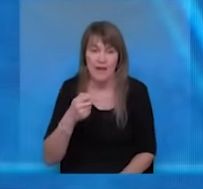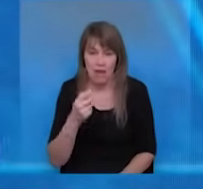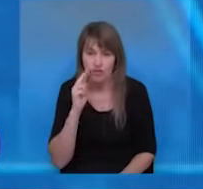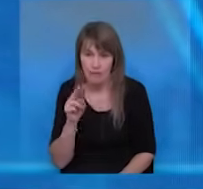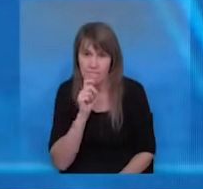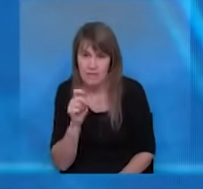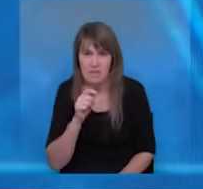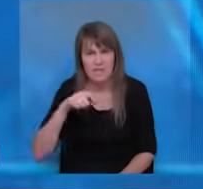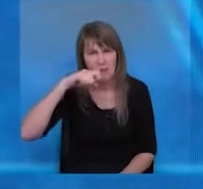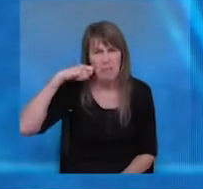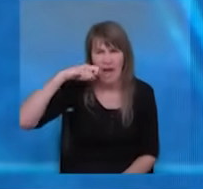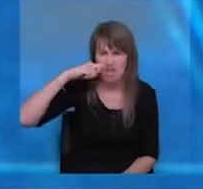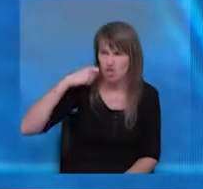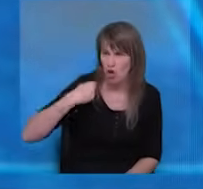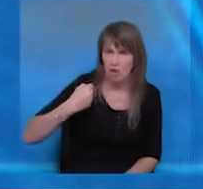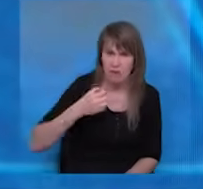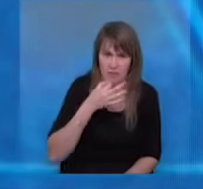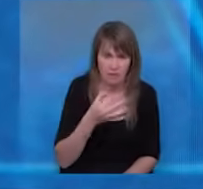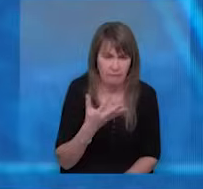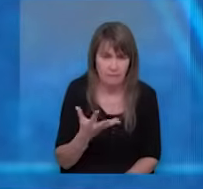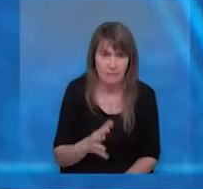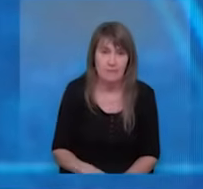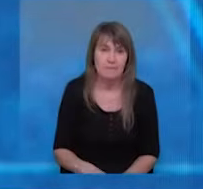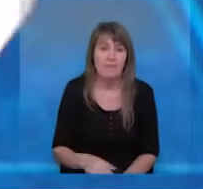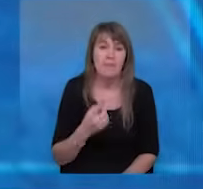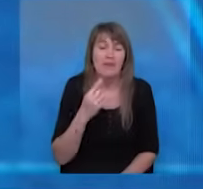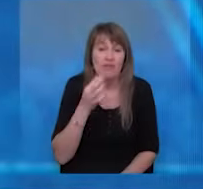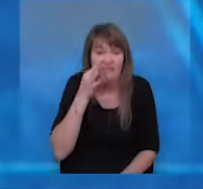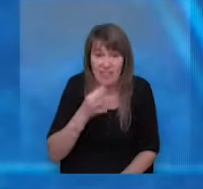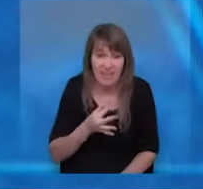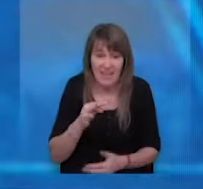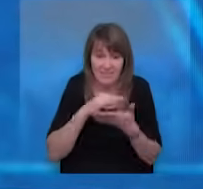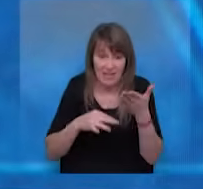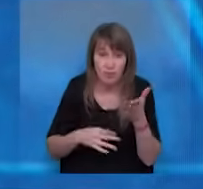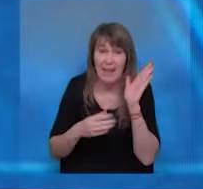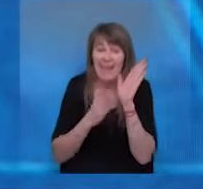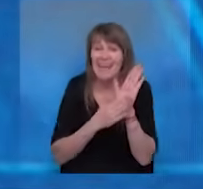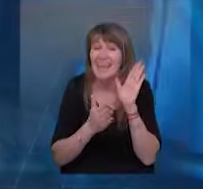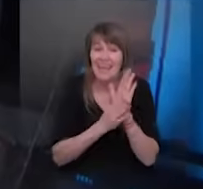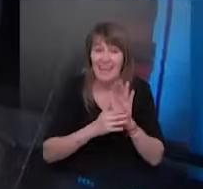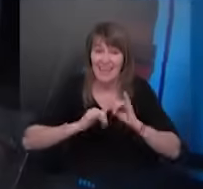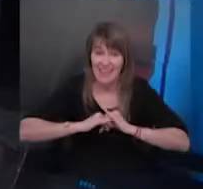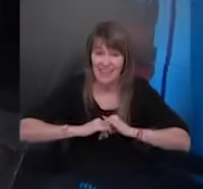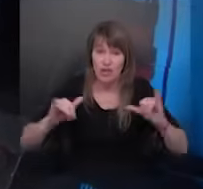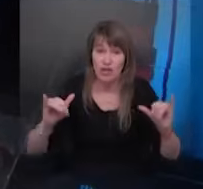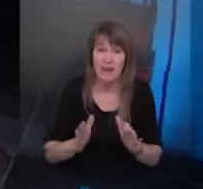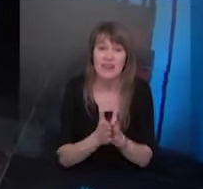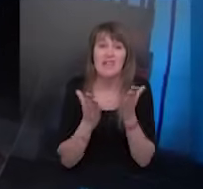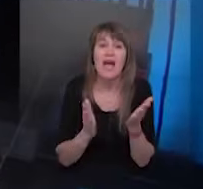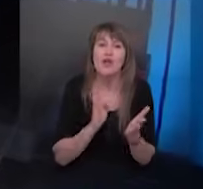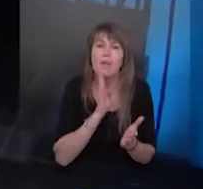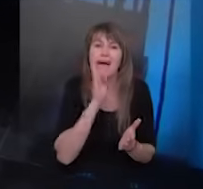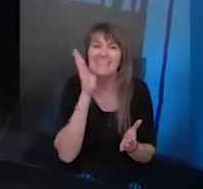el macho el macho que dijo eso pero lo que pasa que está sustentado también intelectualmente esto que tengo acá es el editorial del diario del país de